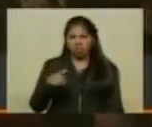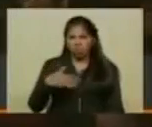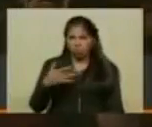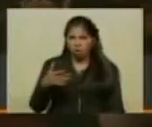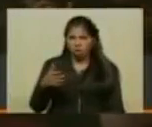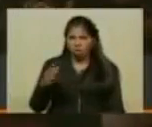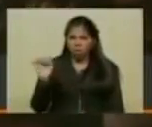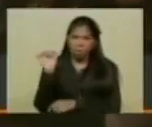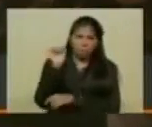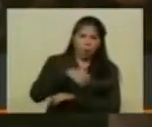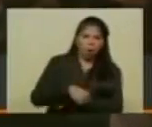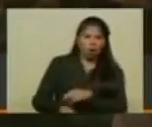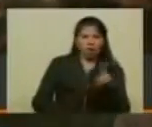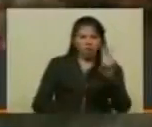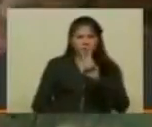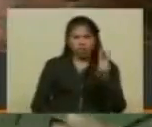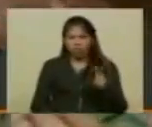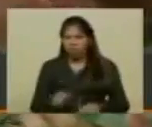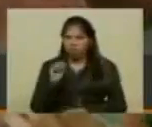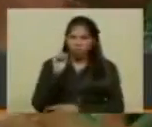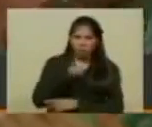jamás, en ninguna circunstancia.